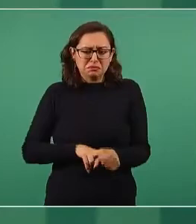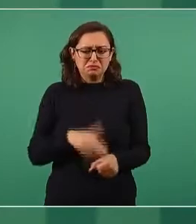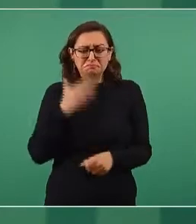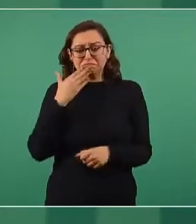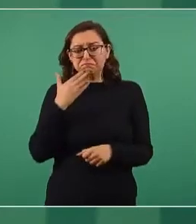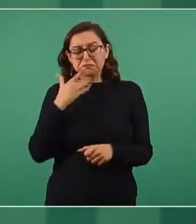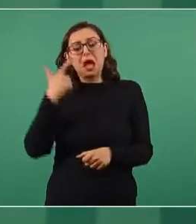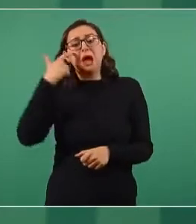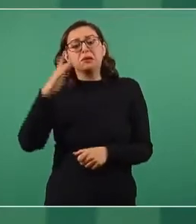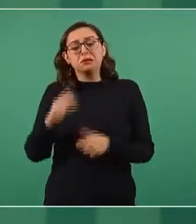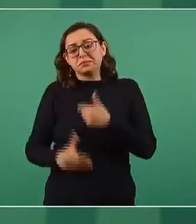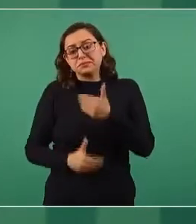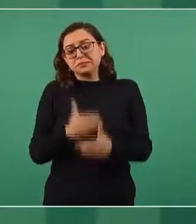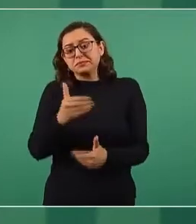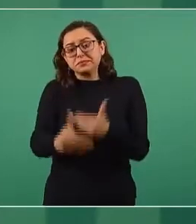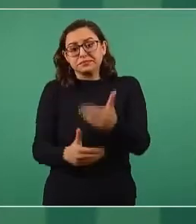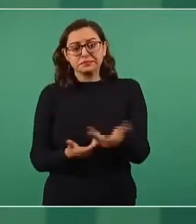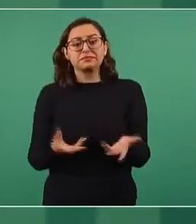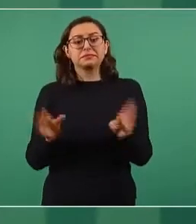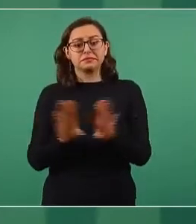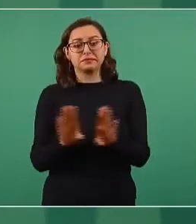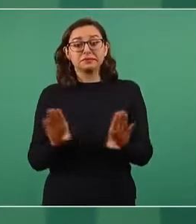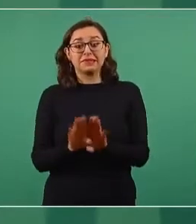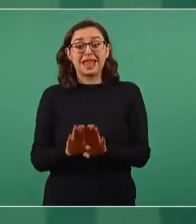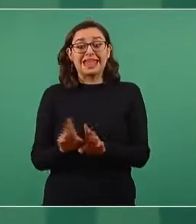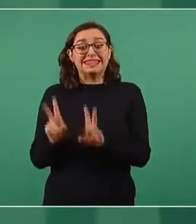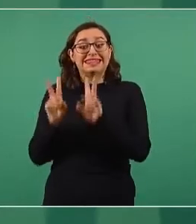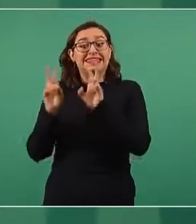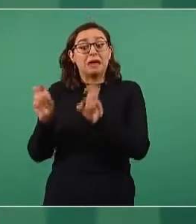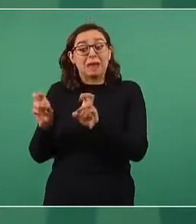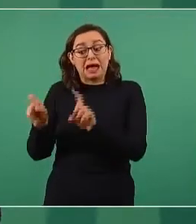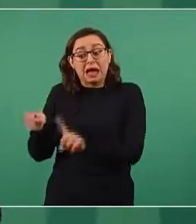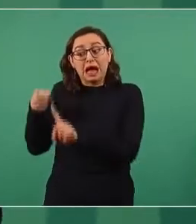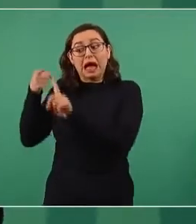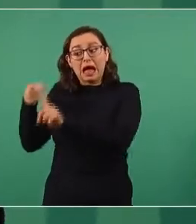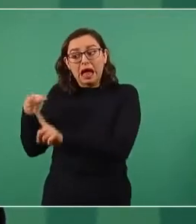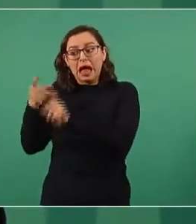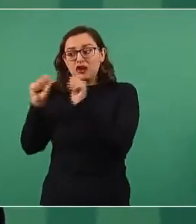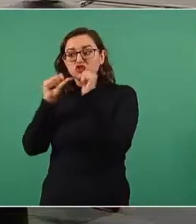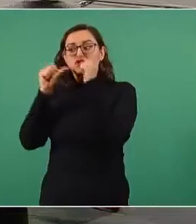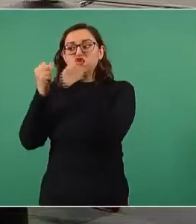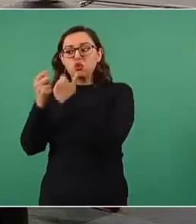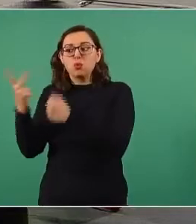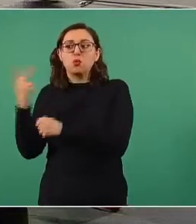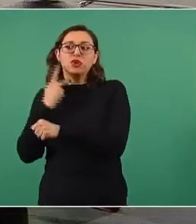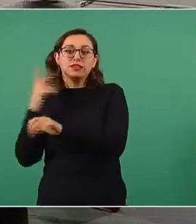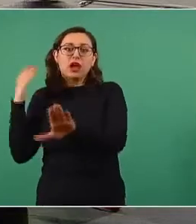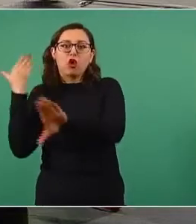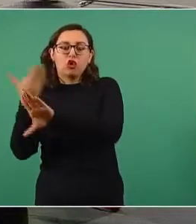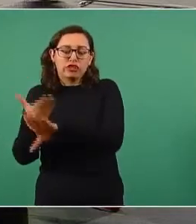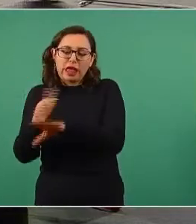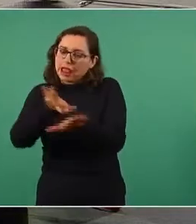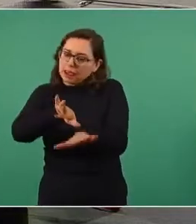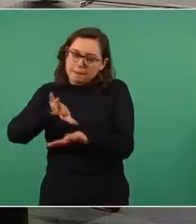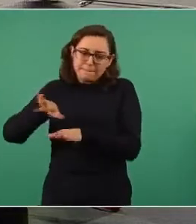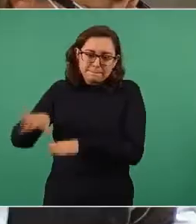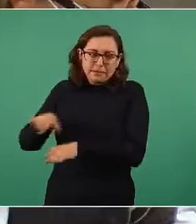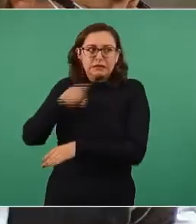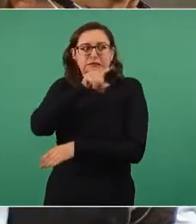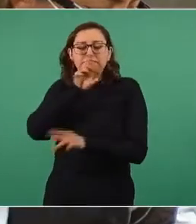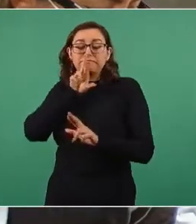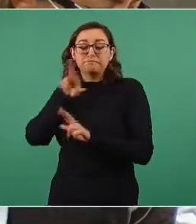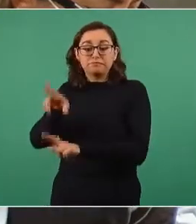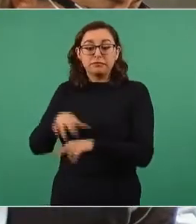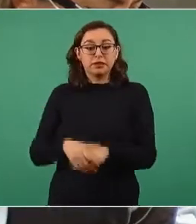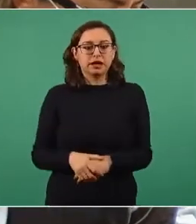los próximos días cuál es su respuesta sobre este punto en particular. Ese todavía no lo tenemos. ¿Será un comentario con